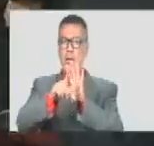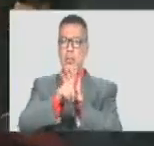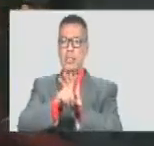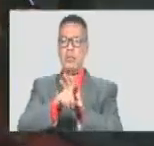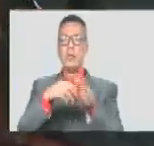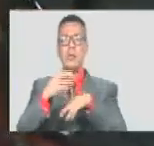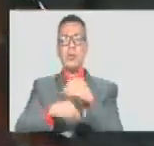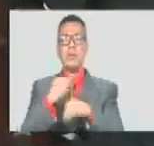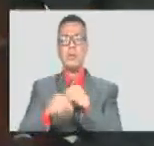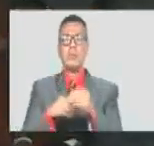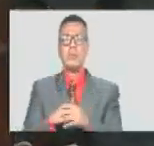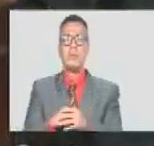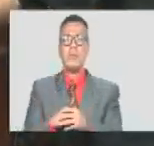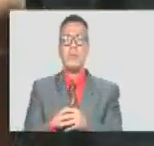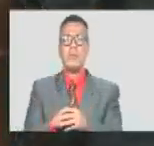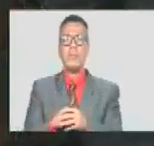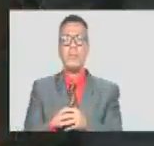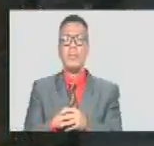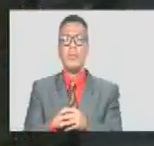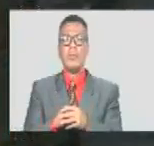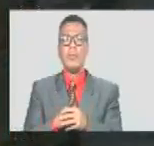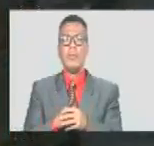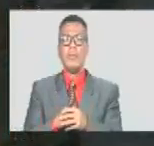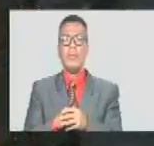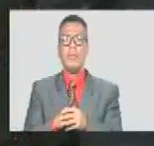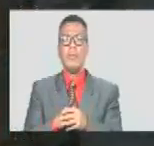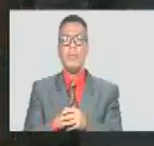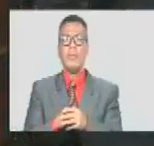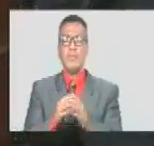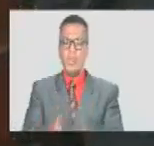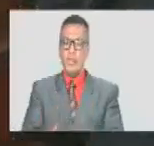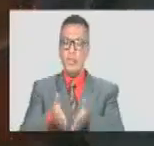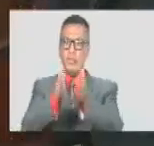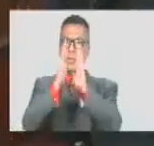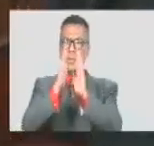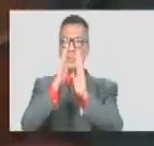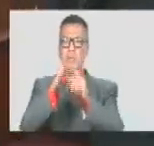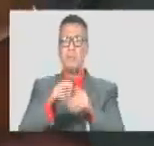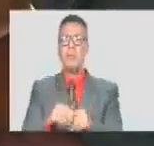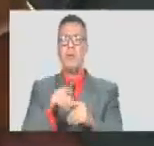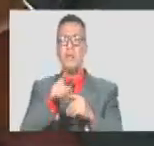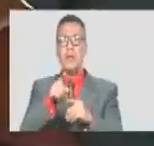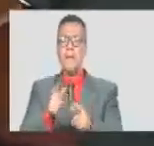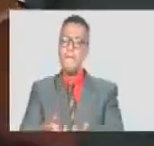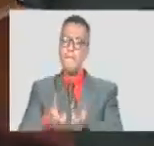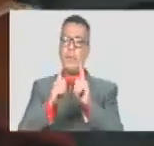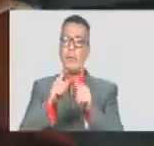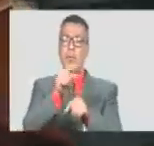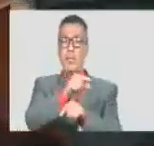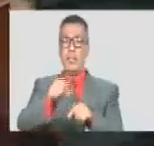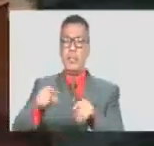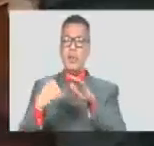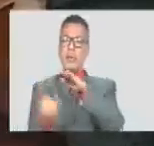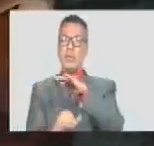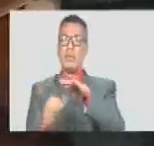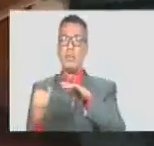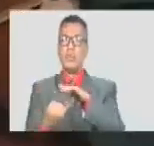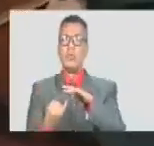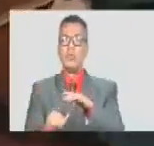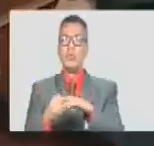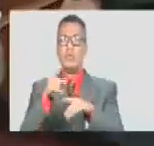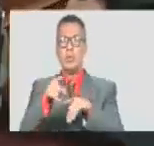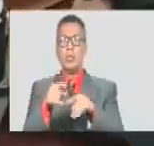sea el aparato, la columna vertebral que les permita a estas instituciones, que